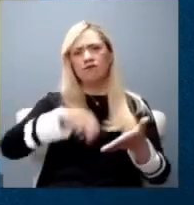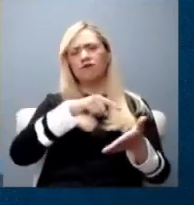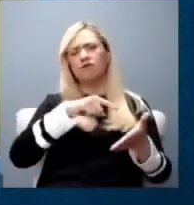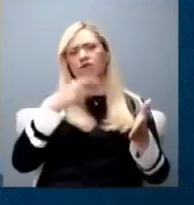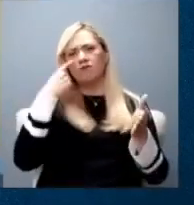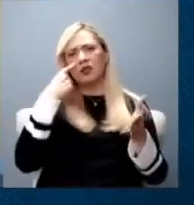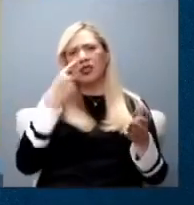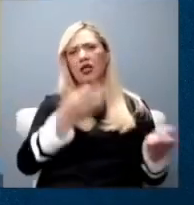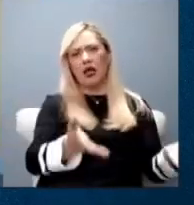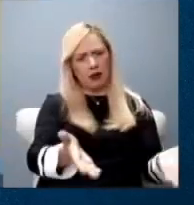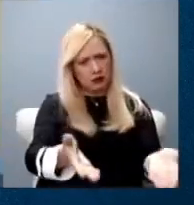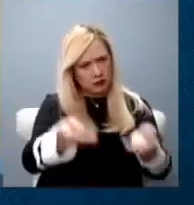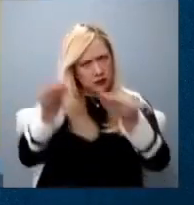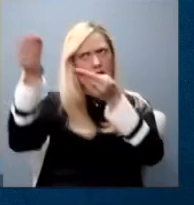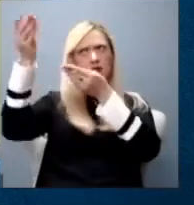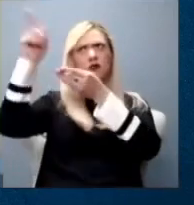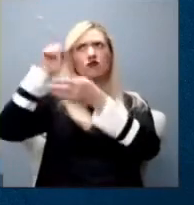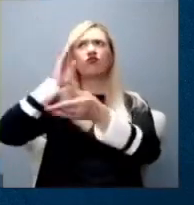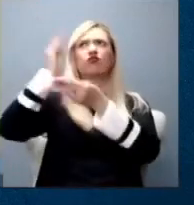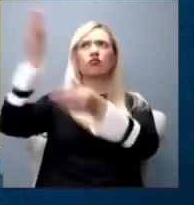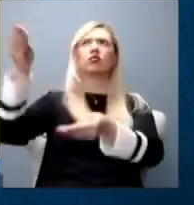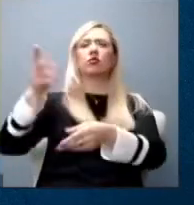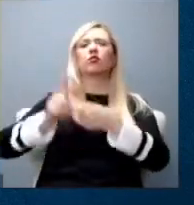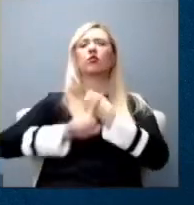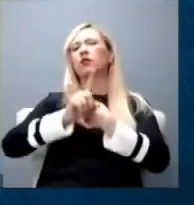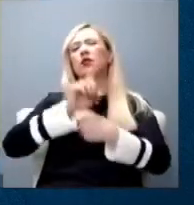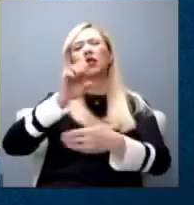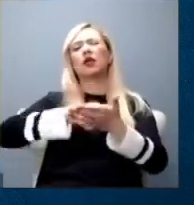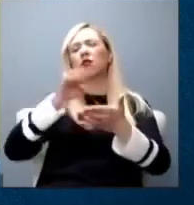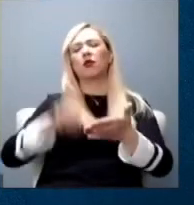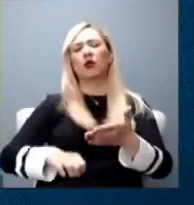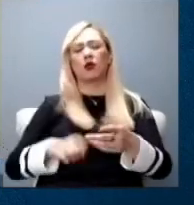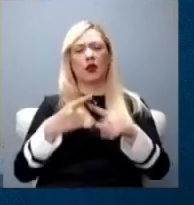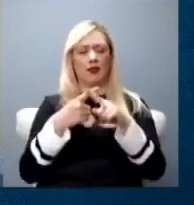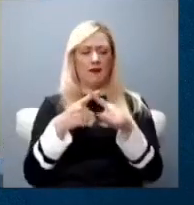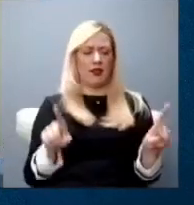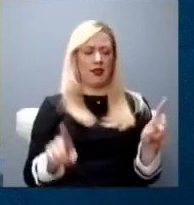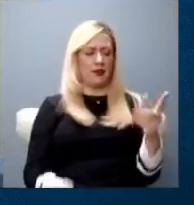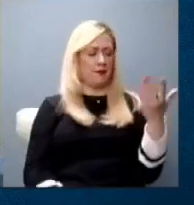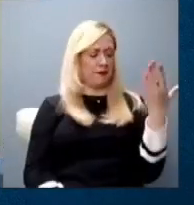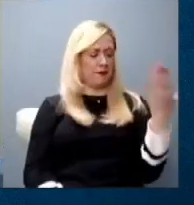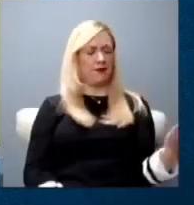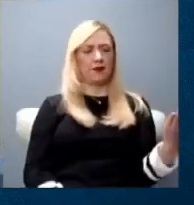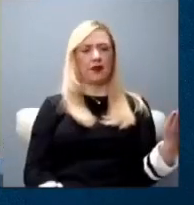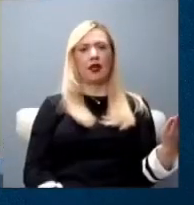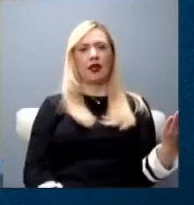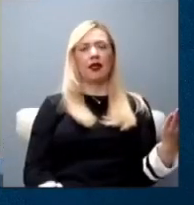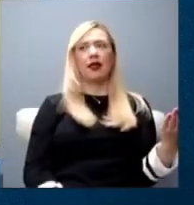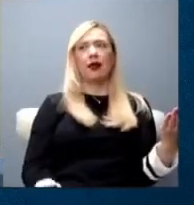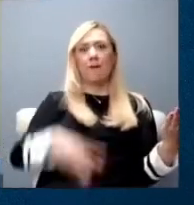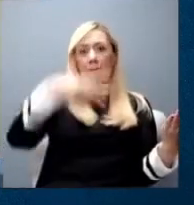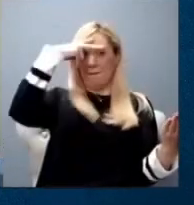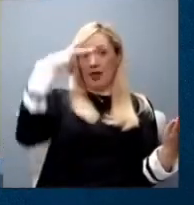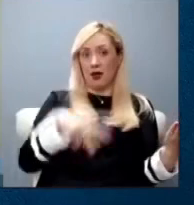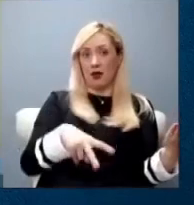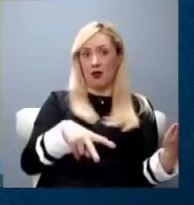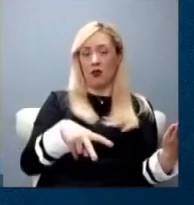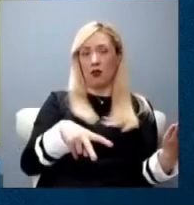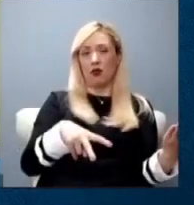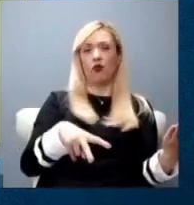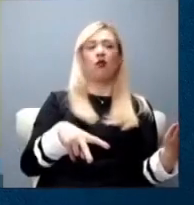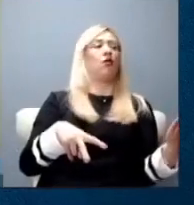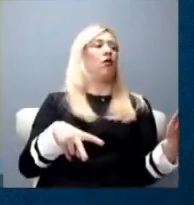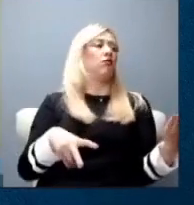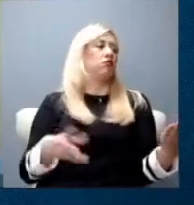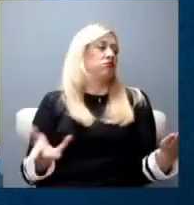humanidad. Y cuando hablo de crímenes de lesa humanidad, ¿a qué me refiero? Por ejemplo, ¿qué se diferencia en el caso de México? Y lo digo en el caso de México